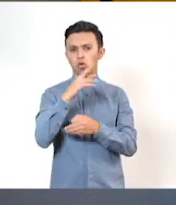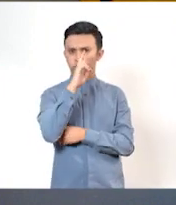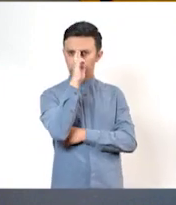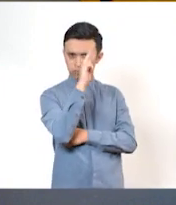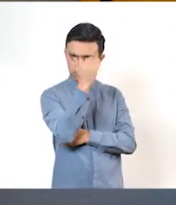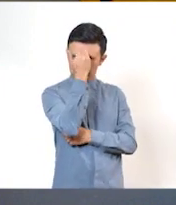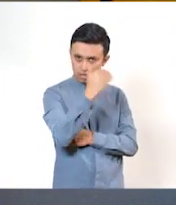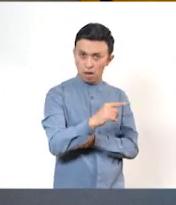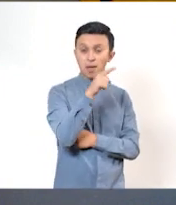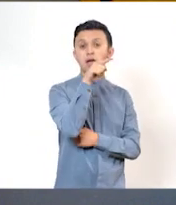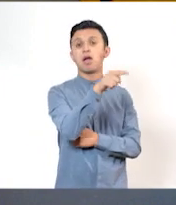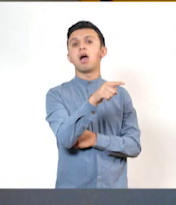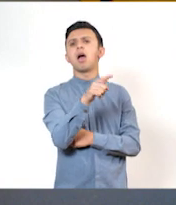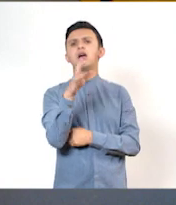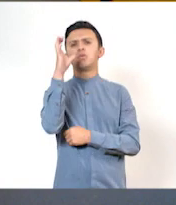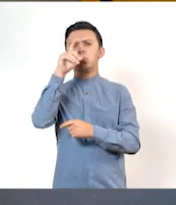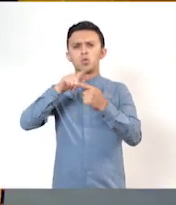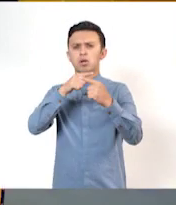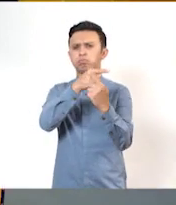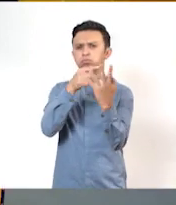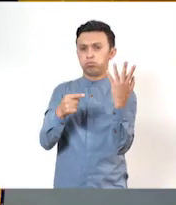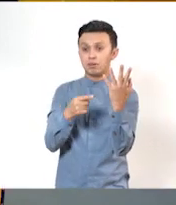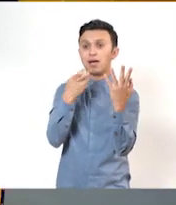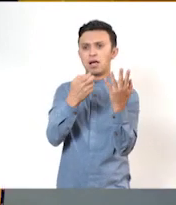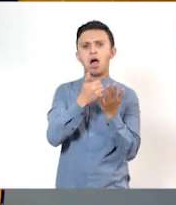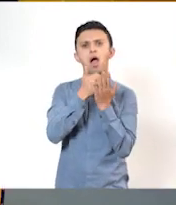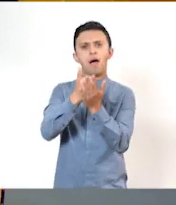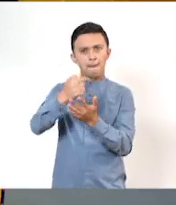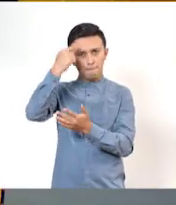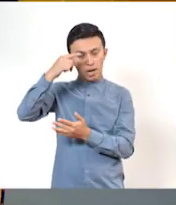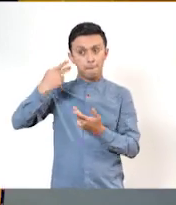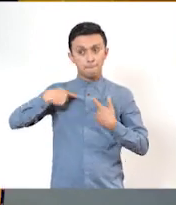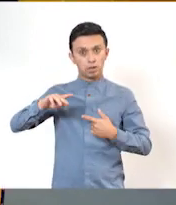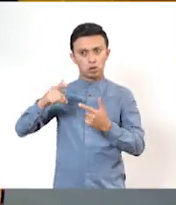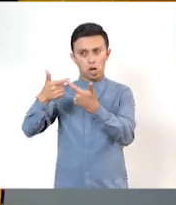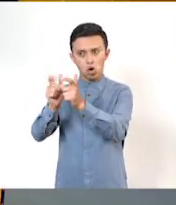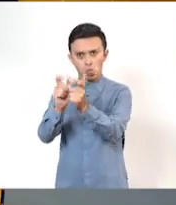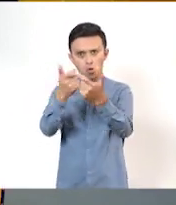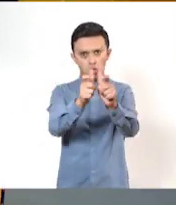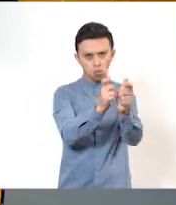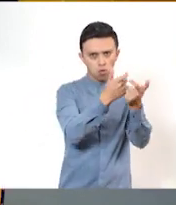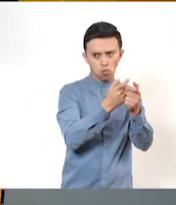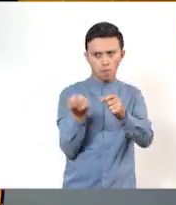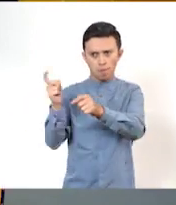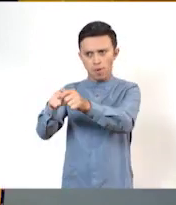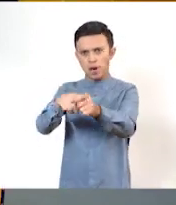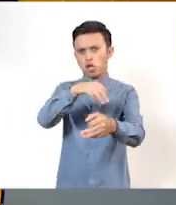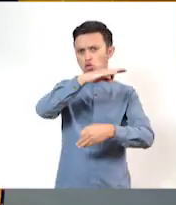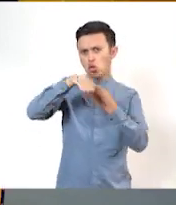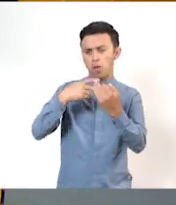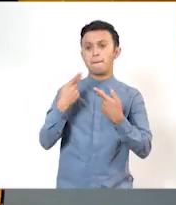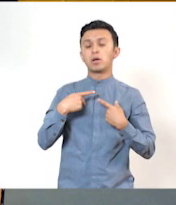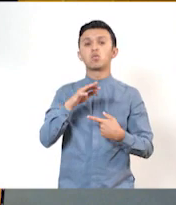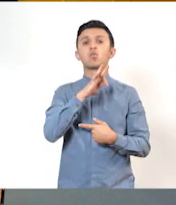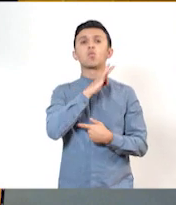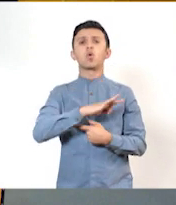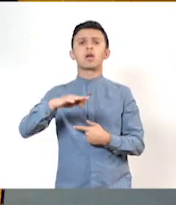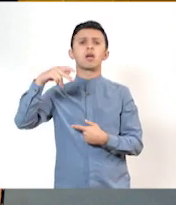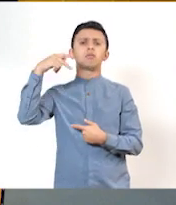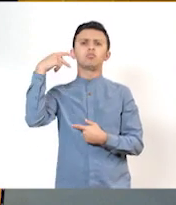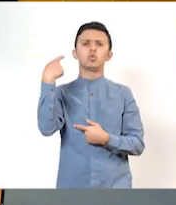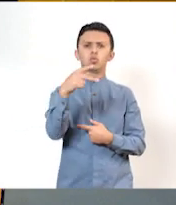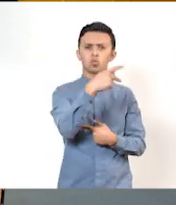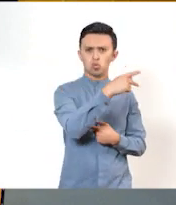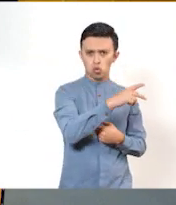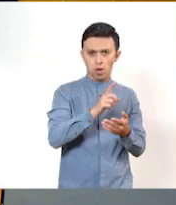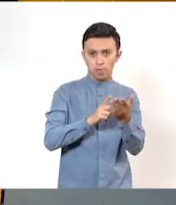niños, esta diversidad cultural contribuye a que quienes forman parte de cada comunidad indígena o pueblo originario puedan gozar de